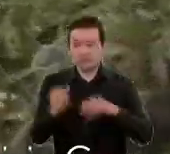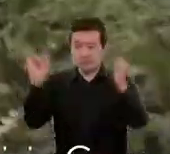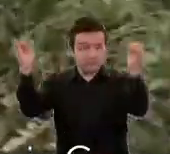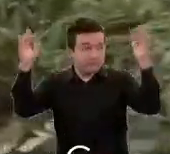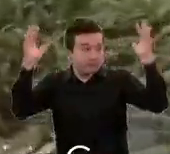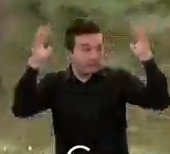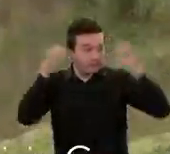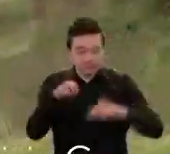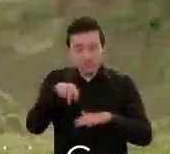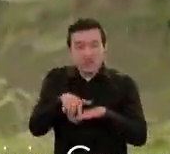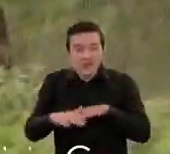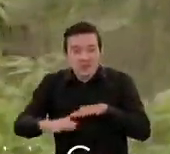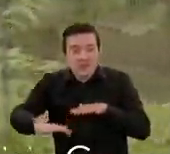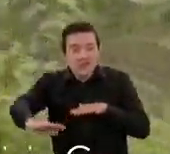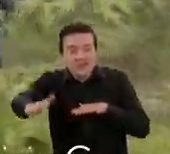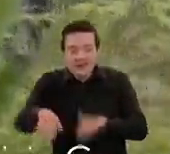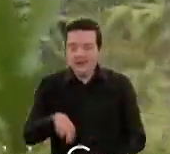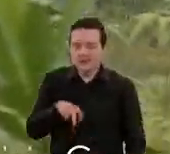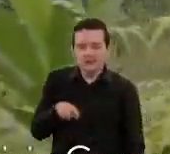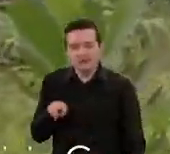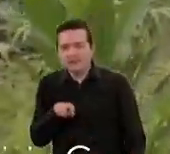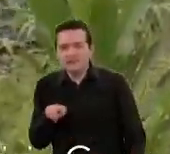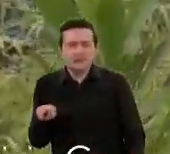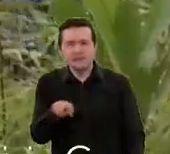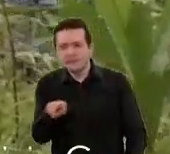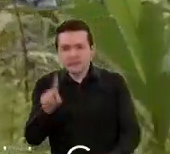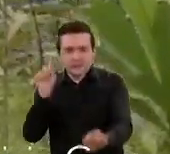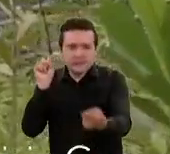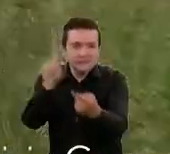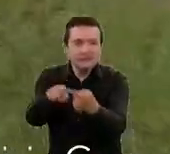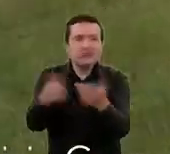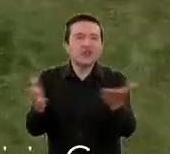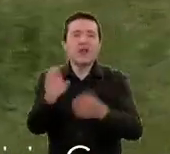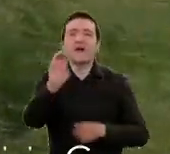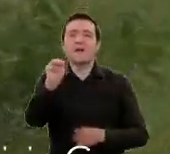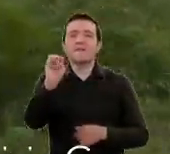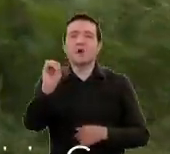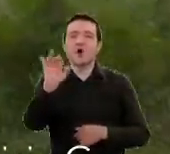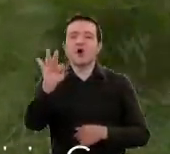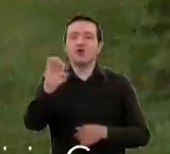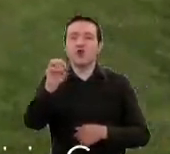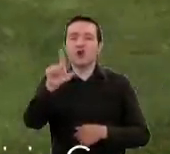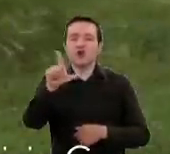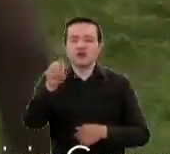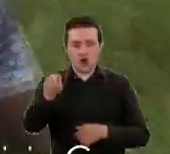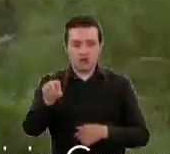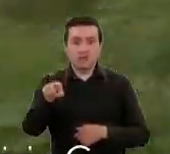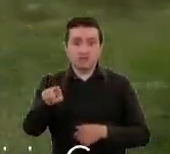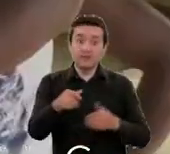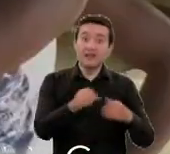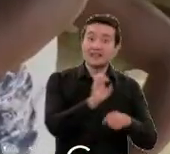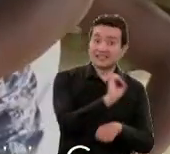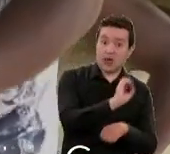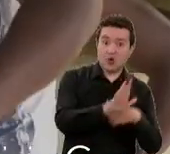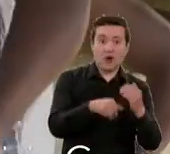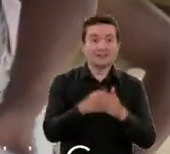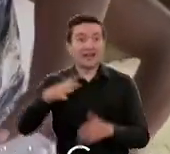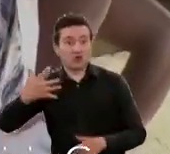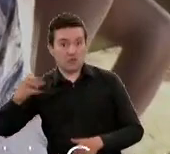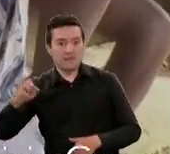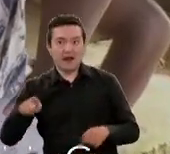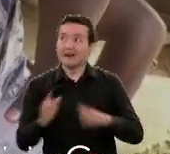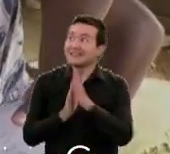el agreste terreno para llegar a tiempo a sus clases en Motoldó. Allí sus estudiantes desde el grado 0 hasta 5 de primaria lo